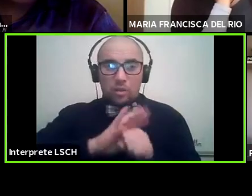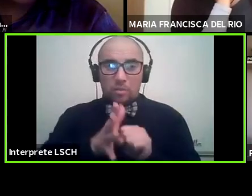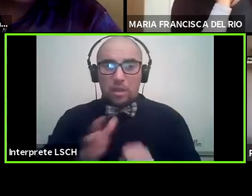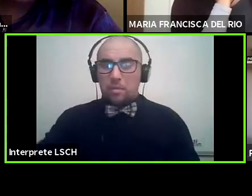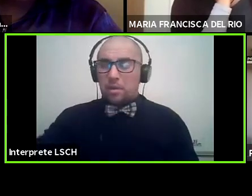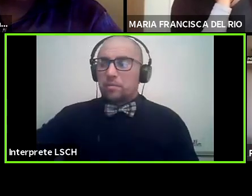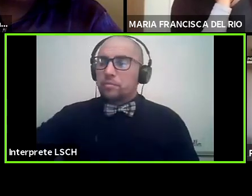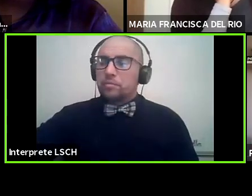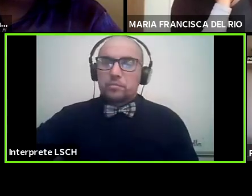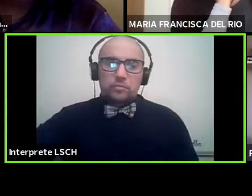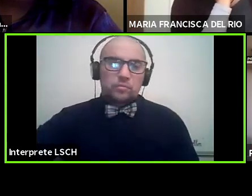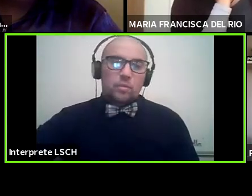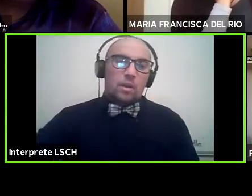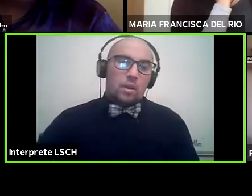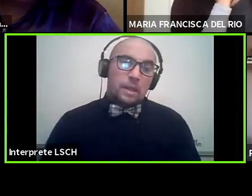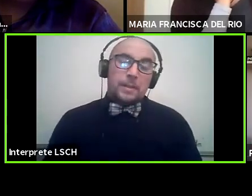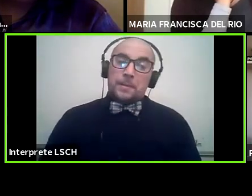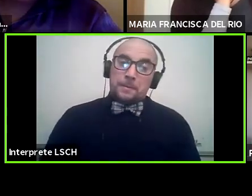Bien, pues realmente fue una